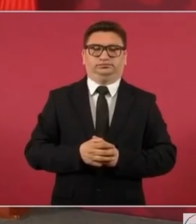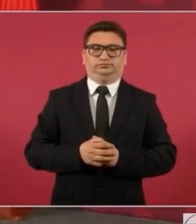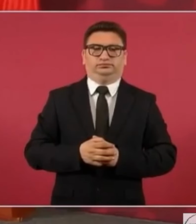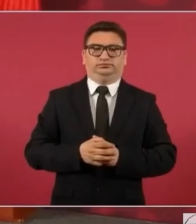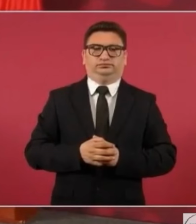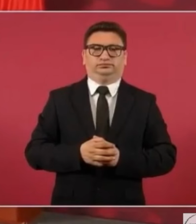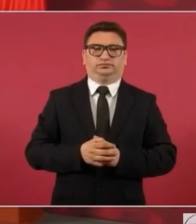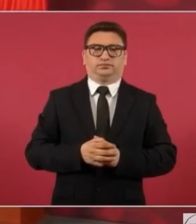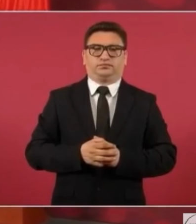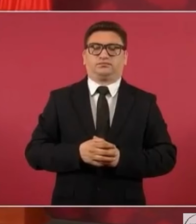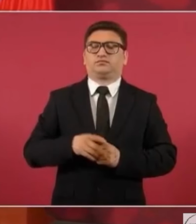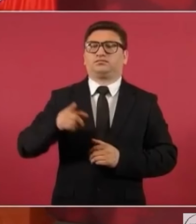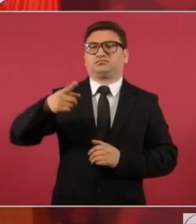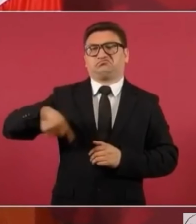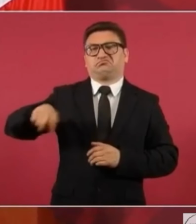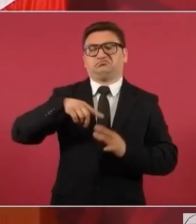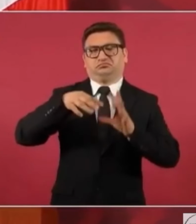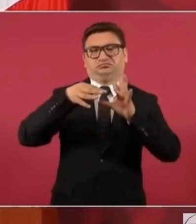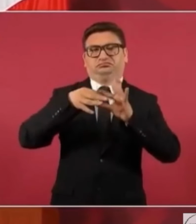Tiene su explicación.